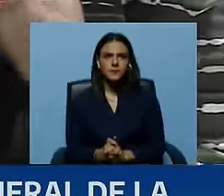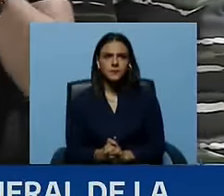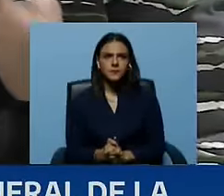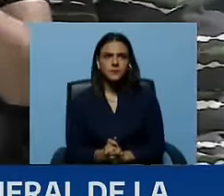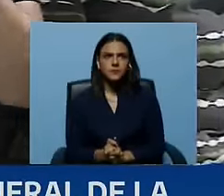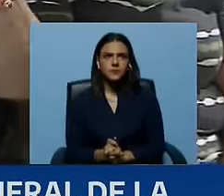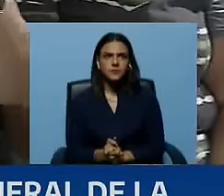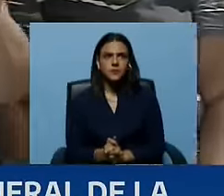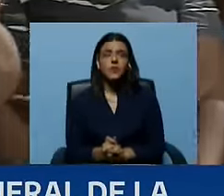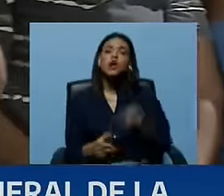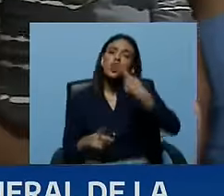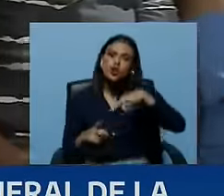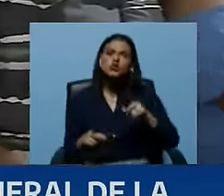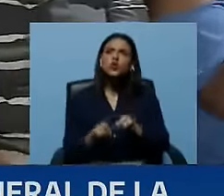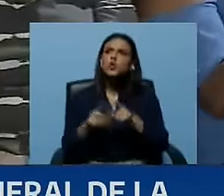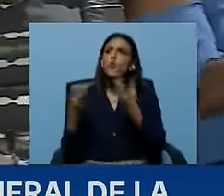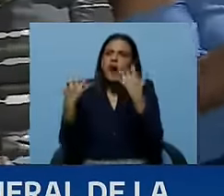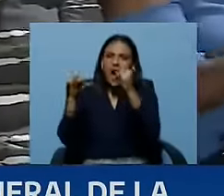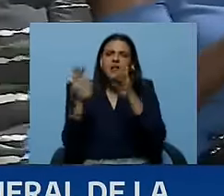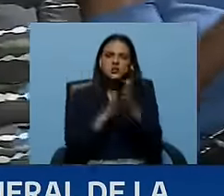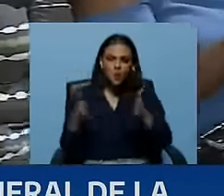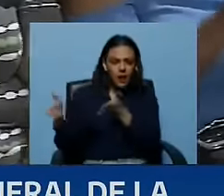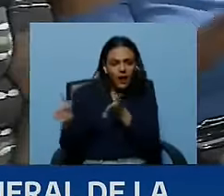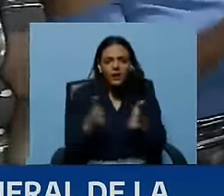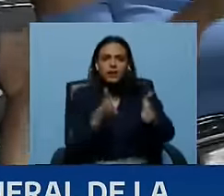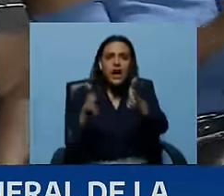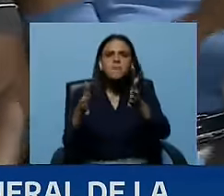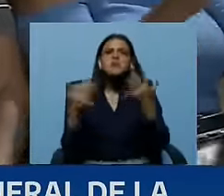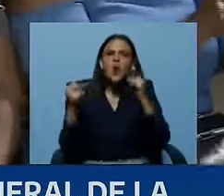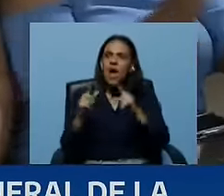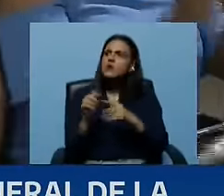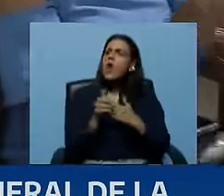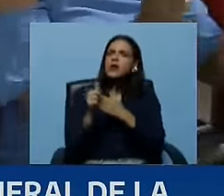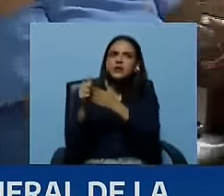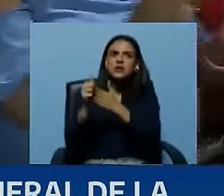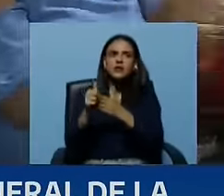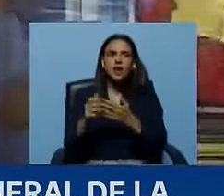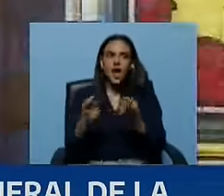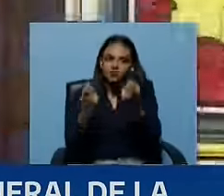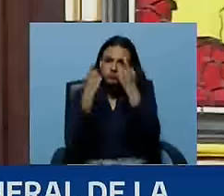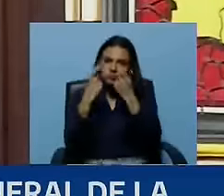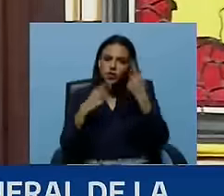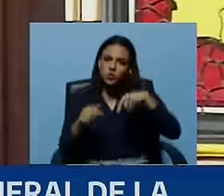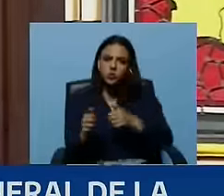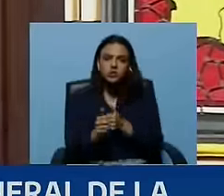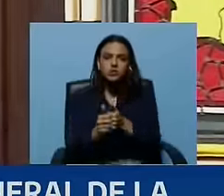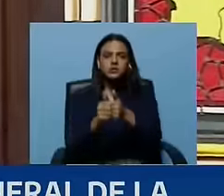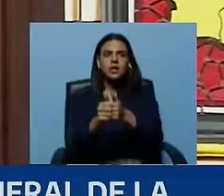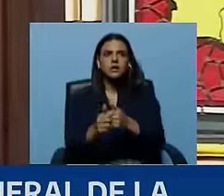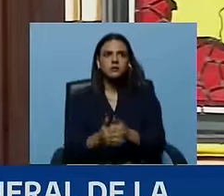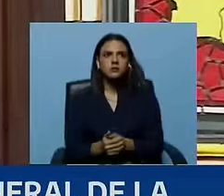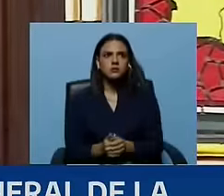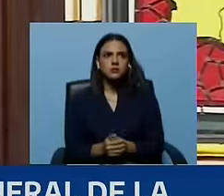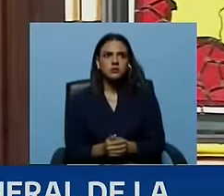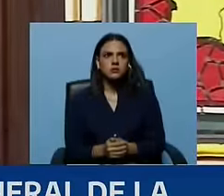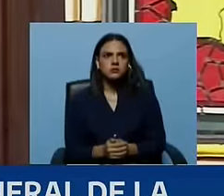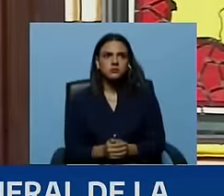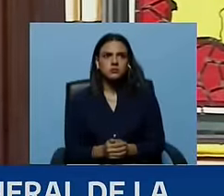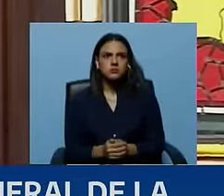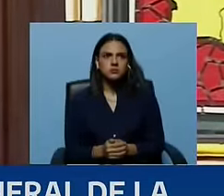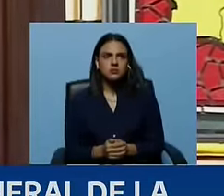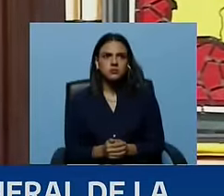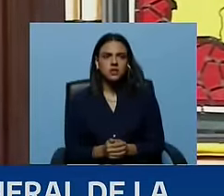Nosotros tenemos una guía. Tenemos una guía muy clara. Tenemos una guía.